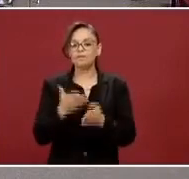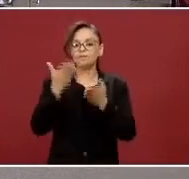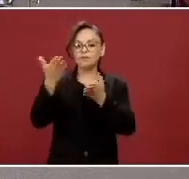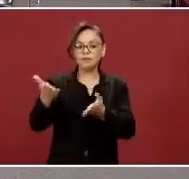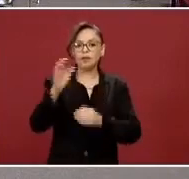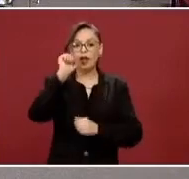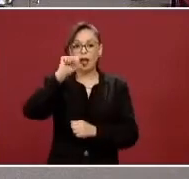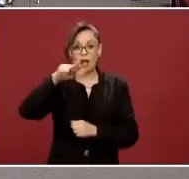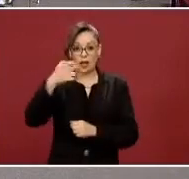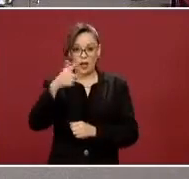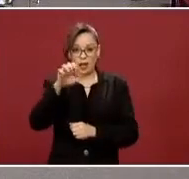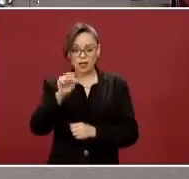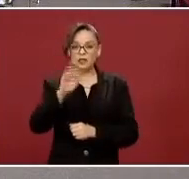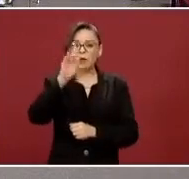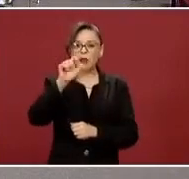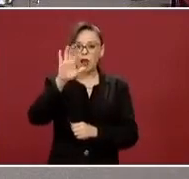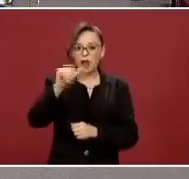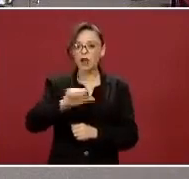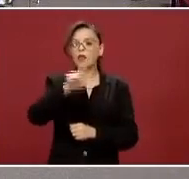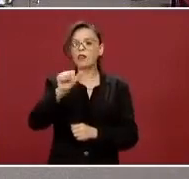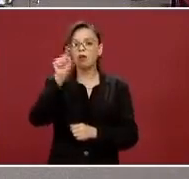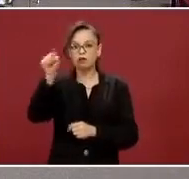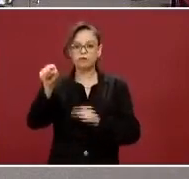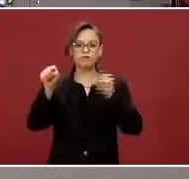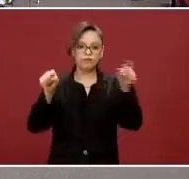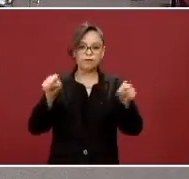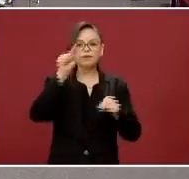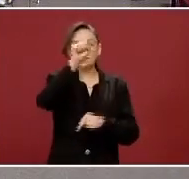Blanca, usted, y usted, Araceli, usted.